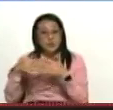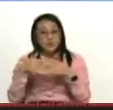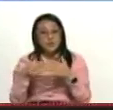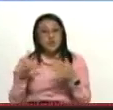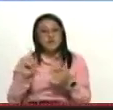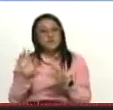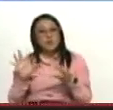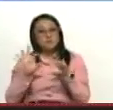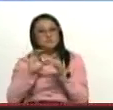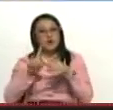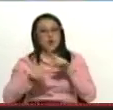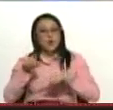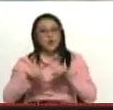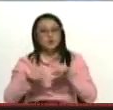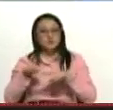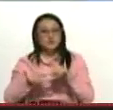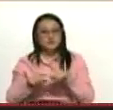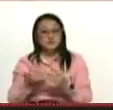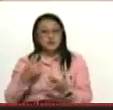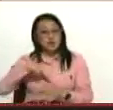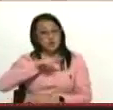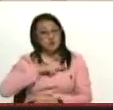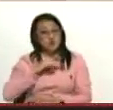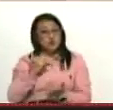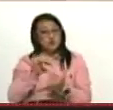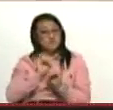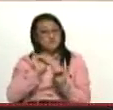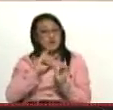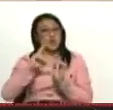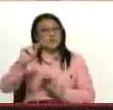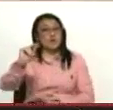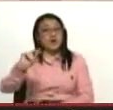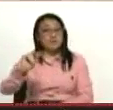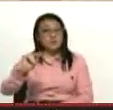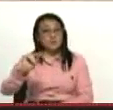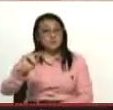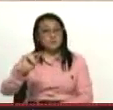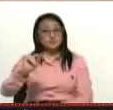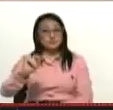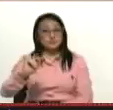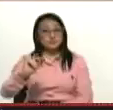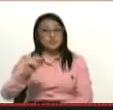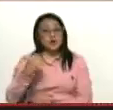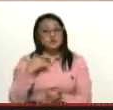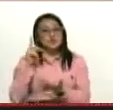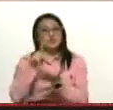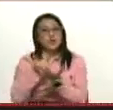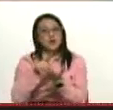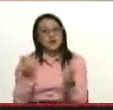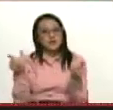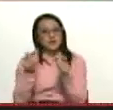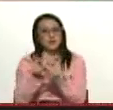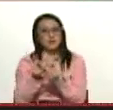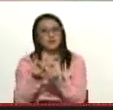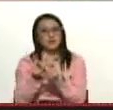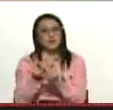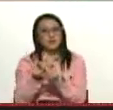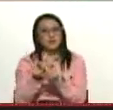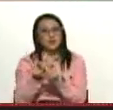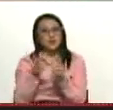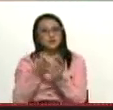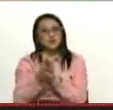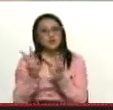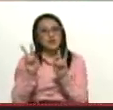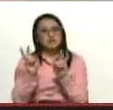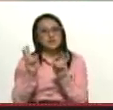cosas por eso es que cuando nosotros nos vayamos voy a ir a una sesión sobre